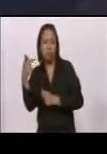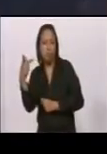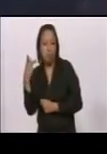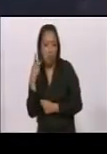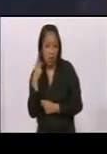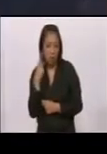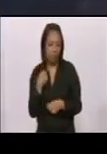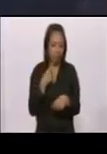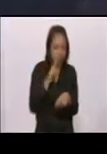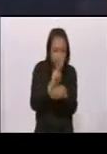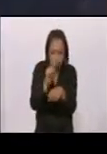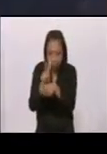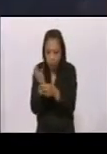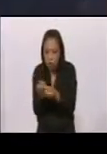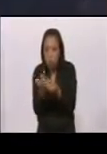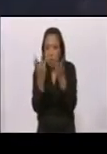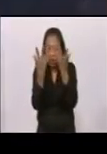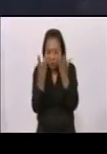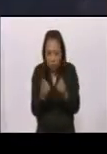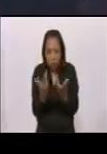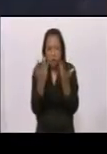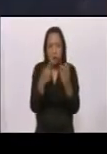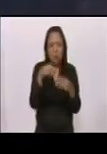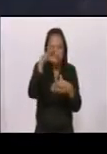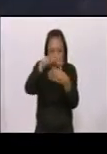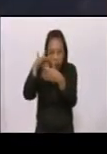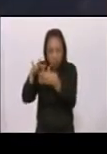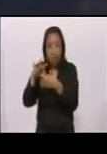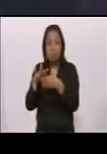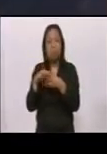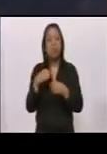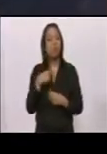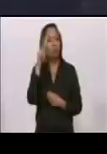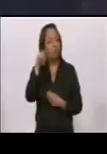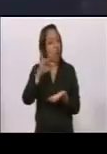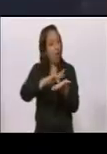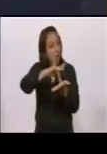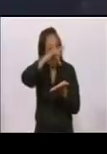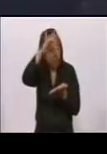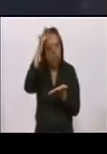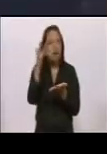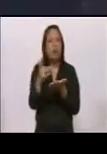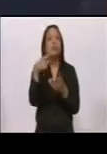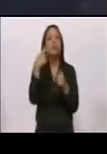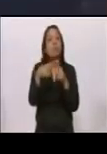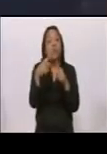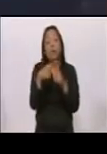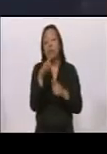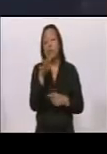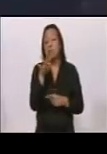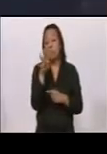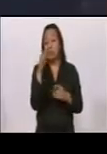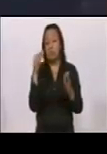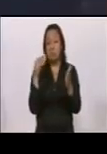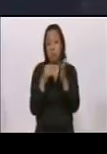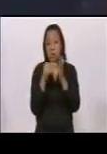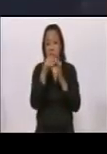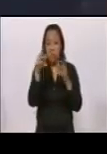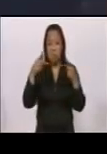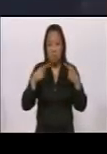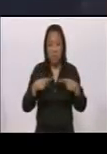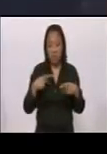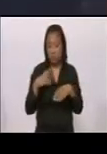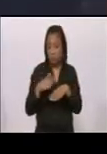supervisando y contando los votos. Reitero mi agradecimiento a los más de 19 millones de